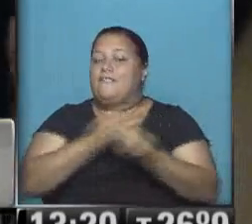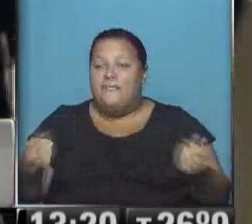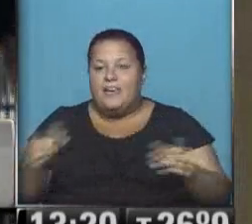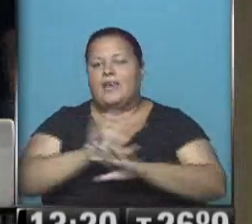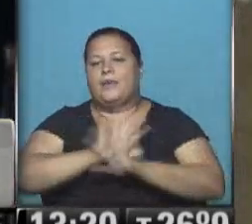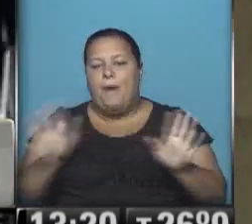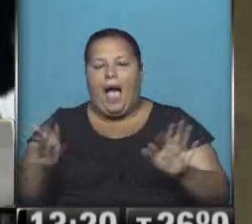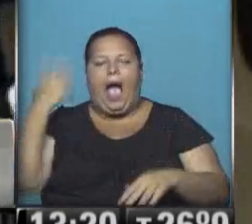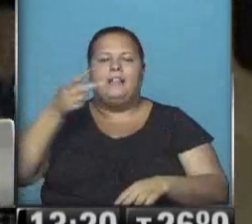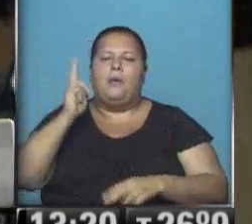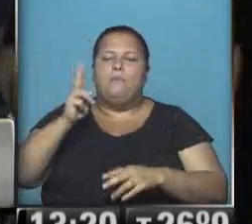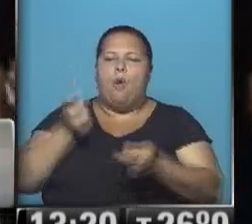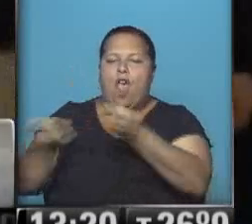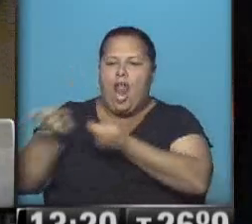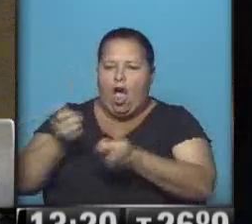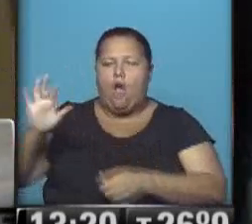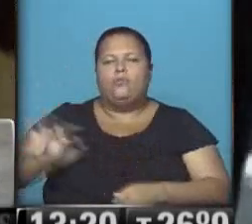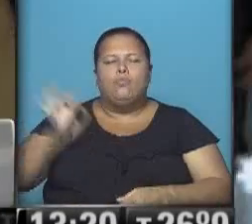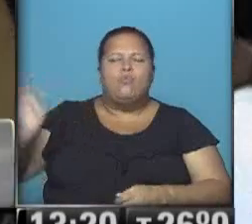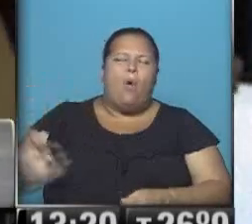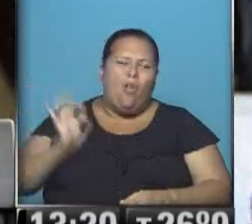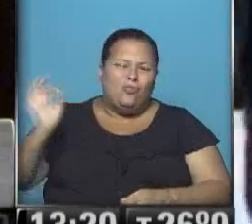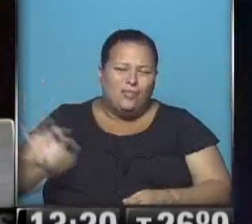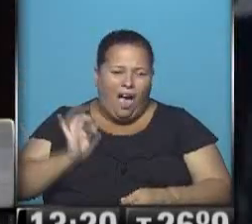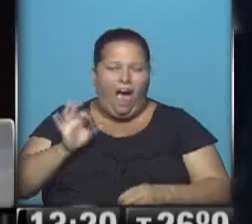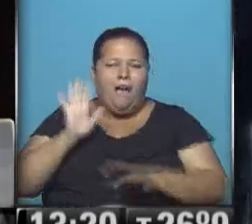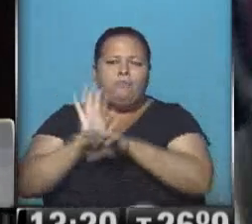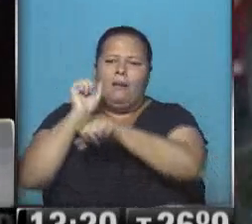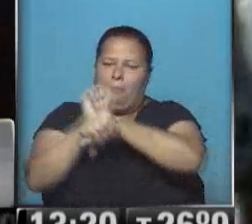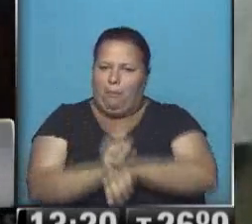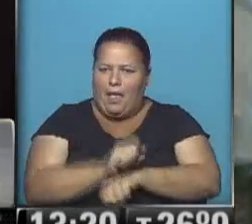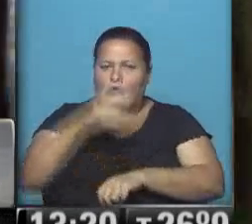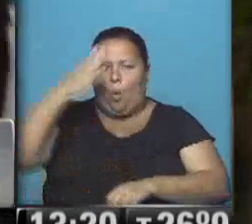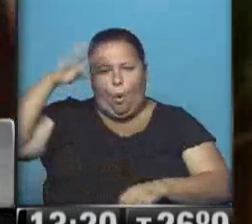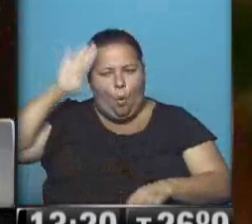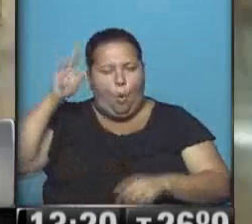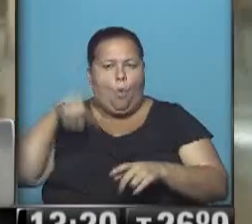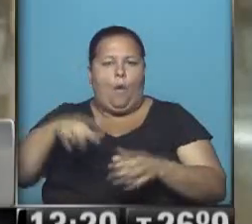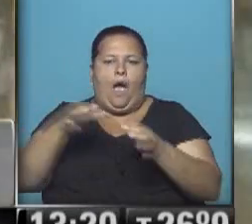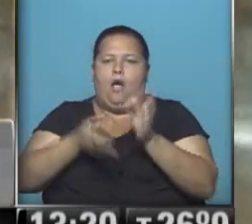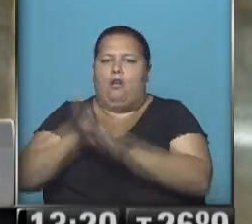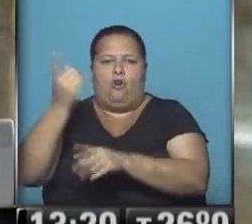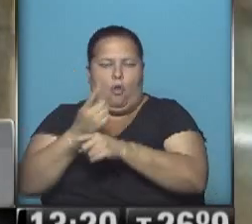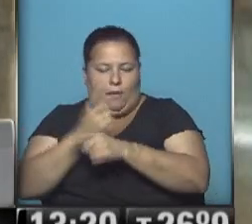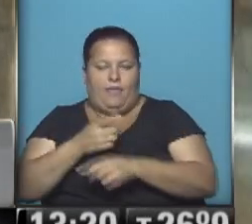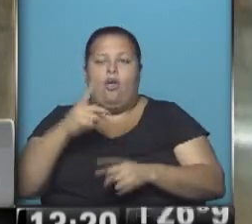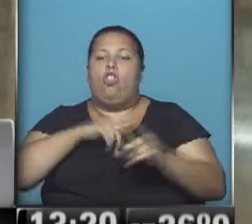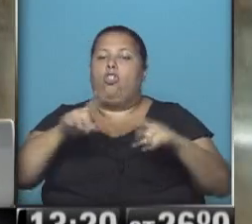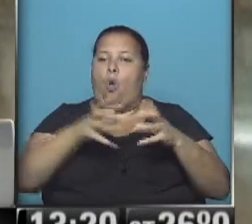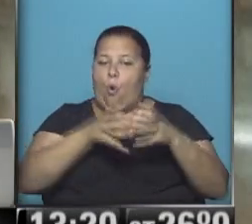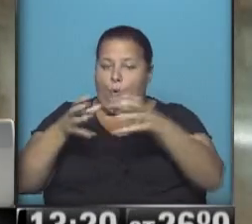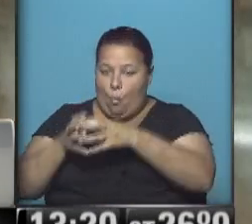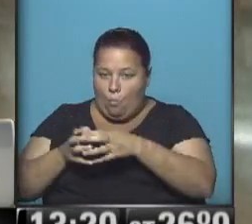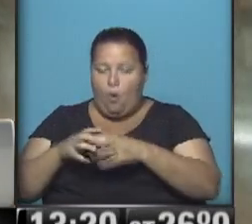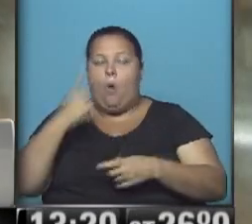fin del bloqueo que después de tantas décadas aprisiona a los cubanos en su isla. Las delegaciones de ambos países